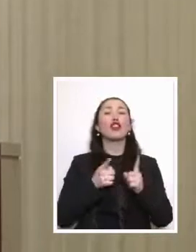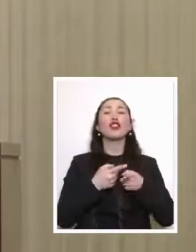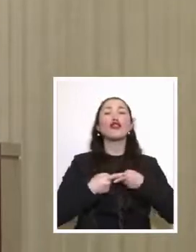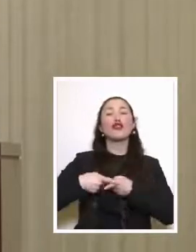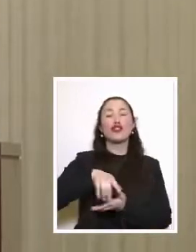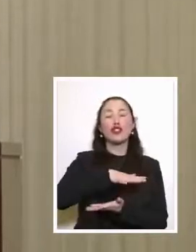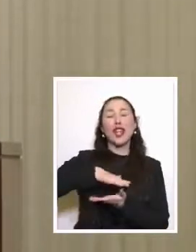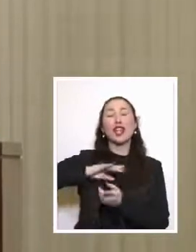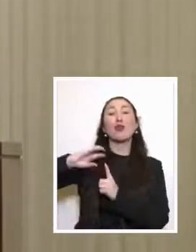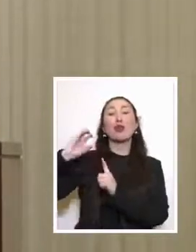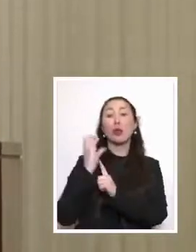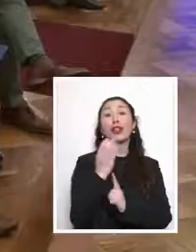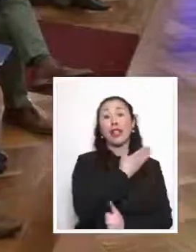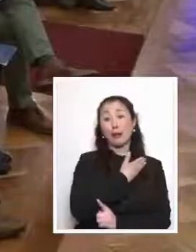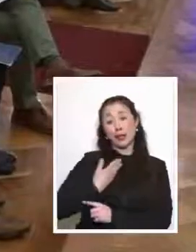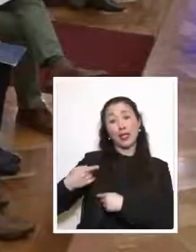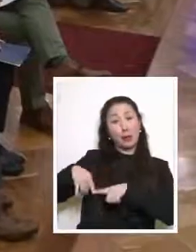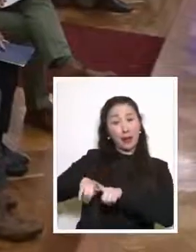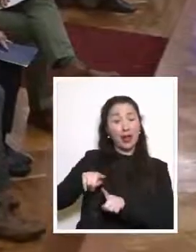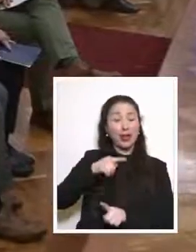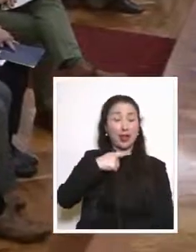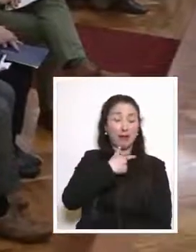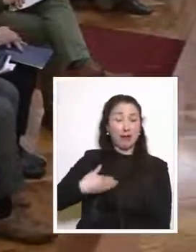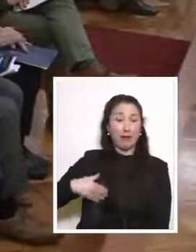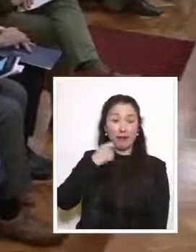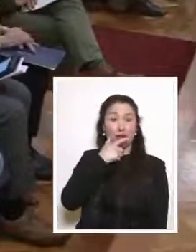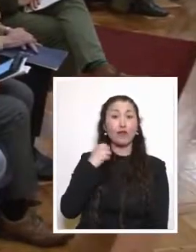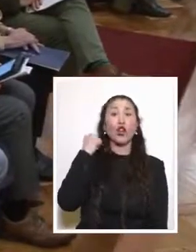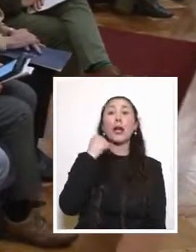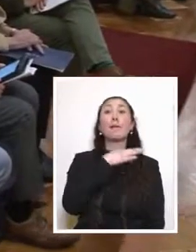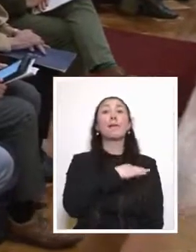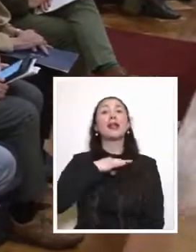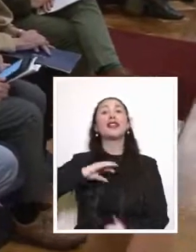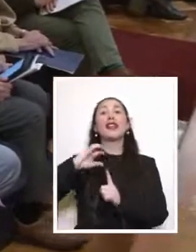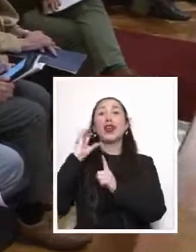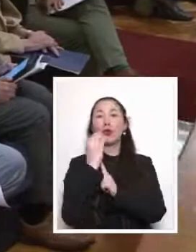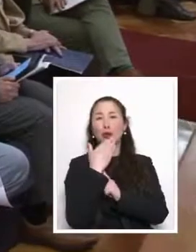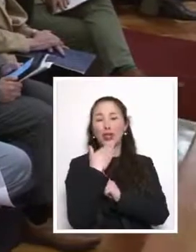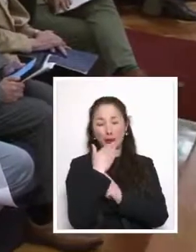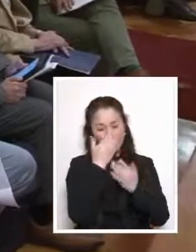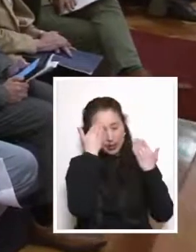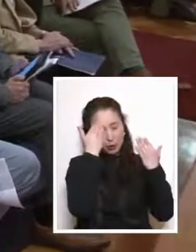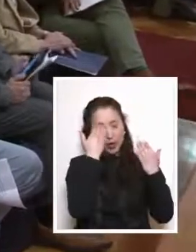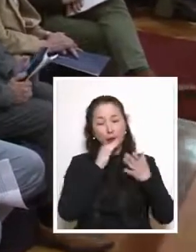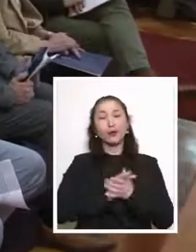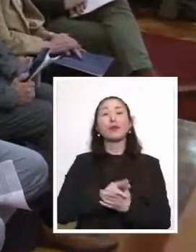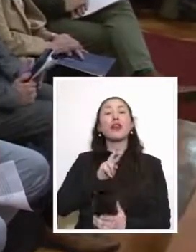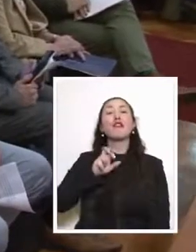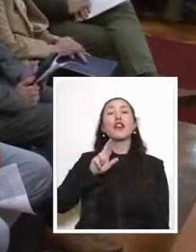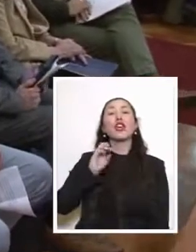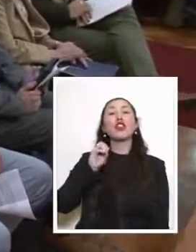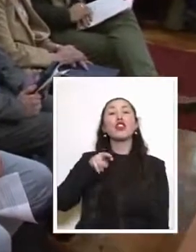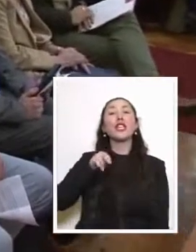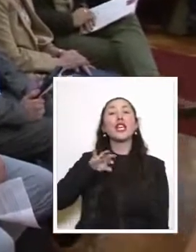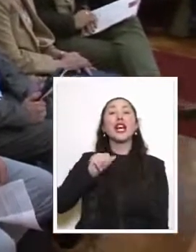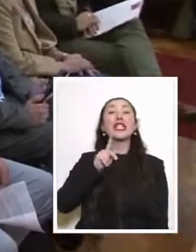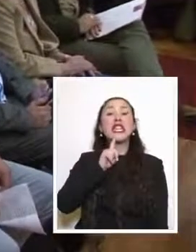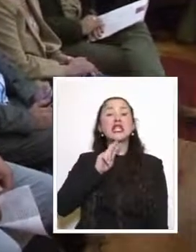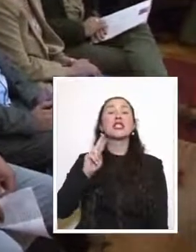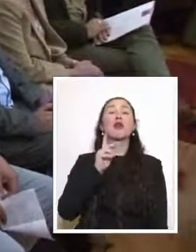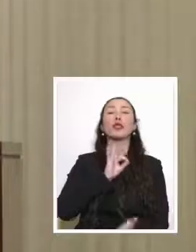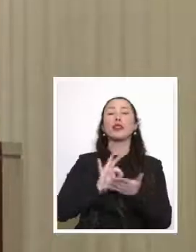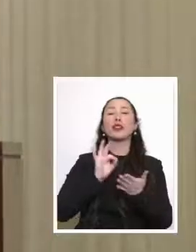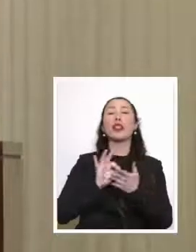de la Presidencia, señora Julieta Brodsky, ministra de las Culturas, las Artes y el Patrimonio, a la señora Verónica Huencho, subsecretaria de